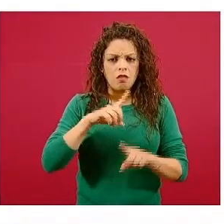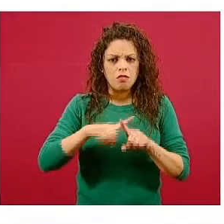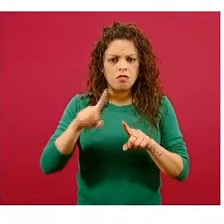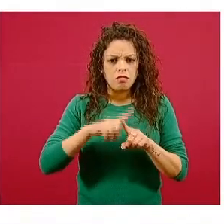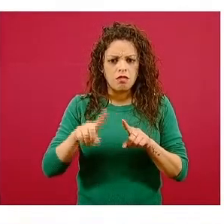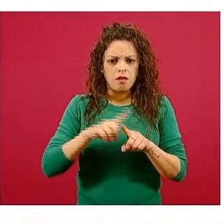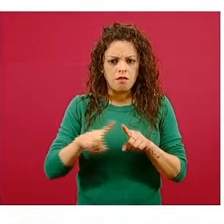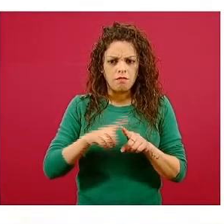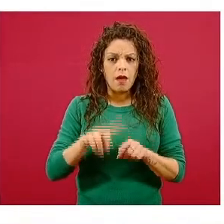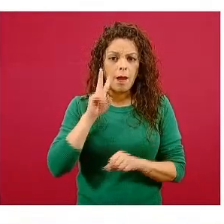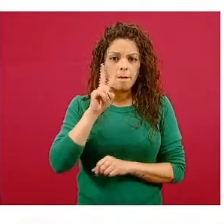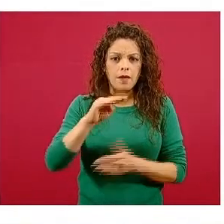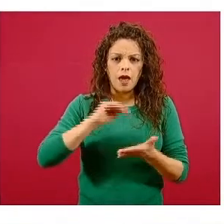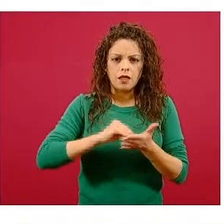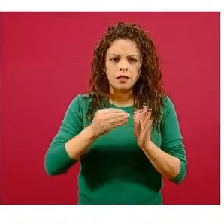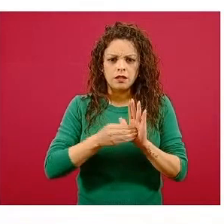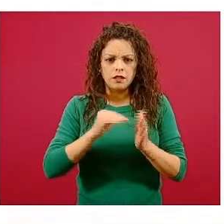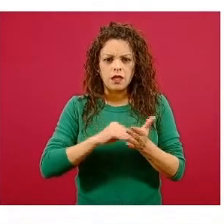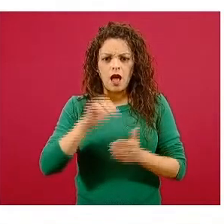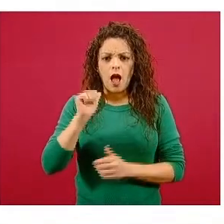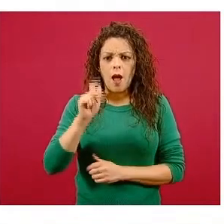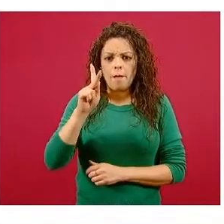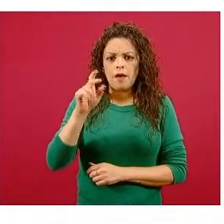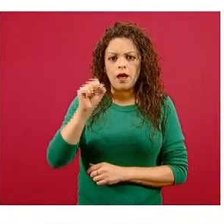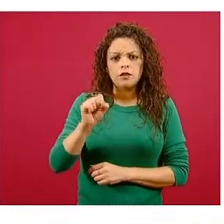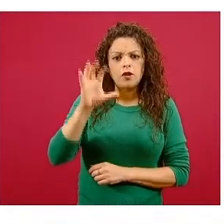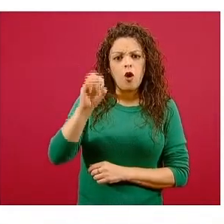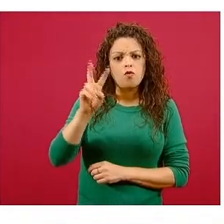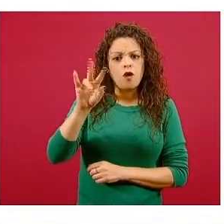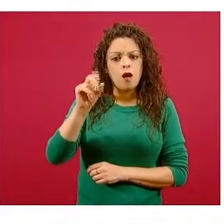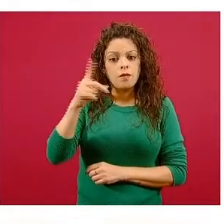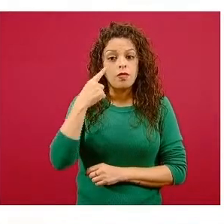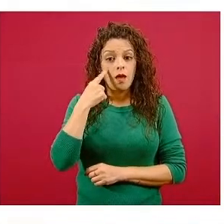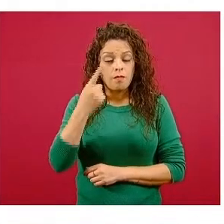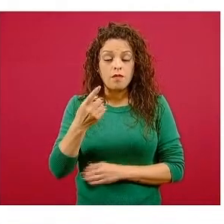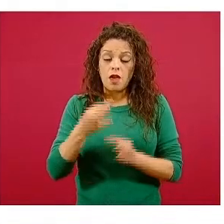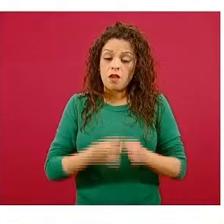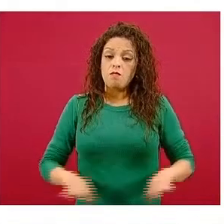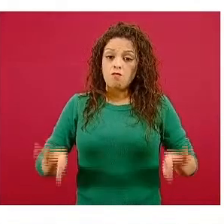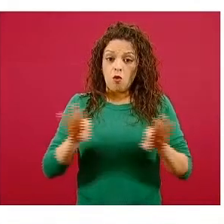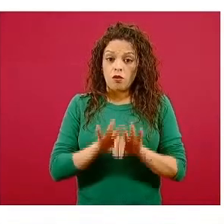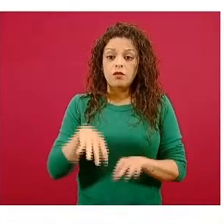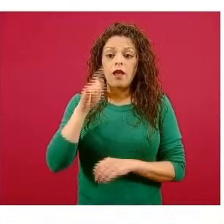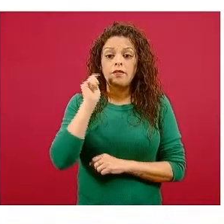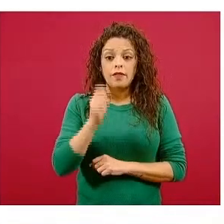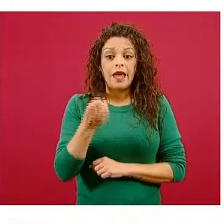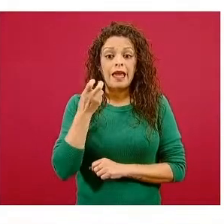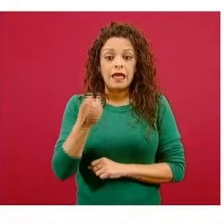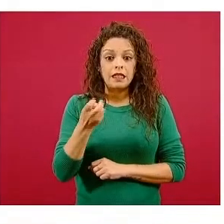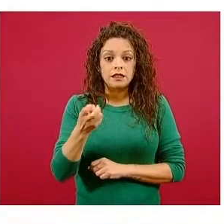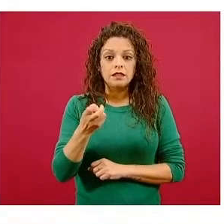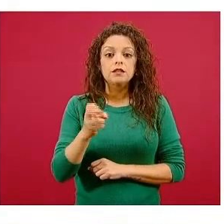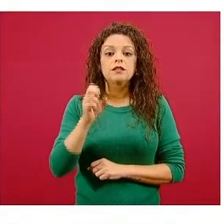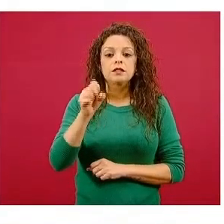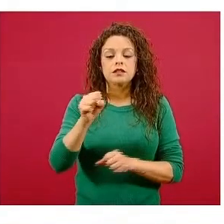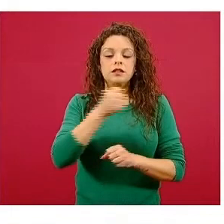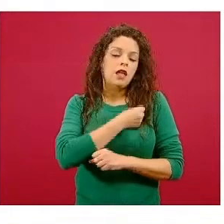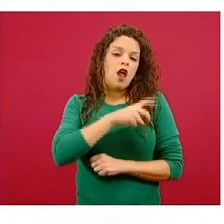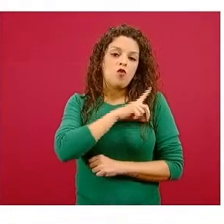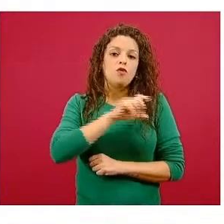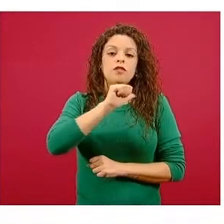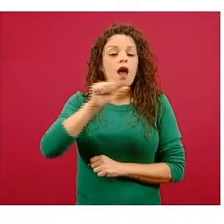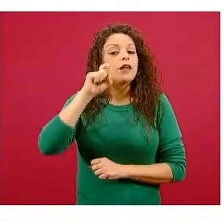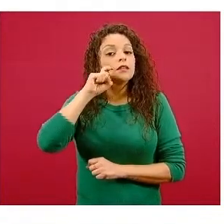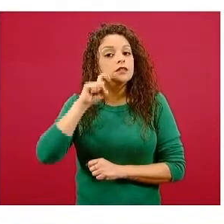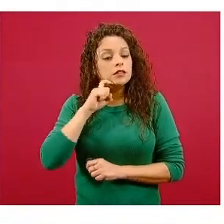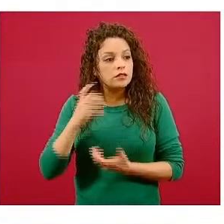son esta estrategia de APS COVID, recuerden, un elemento muy importante es este pilar de salud sexual y